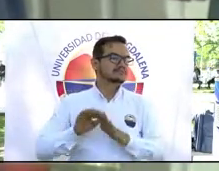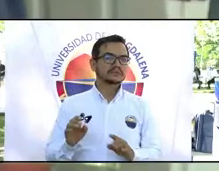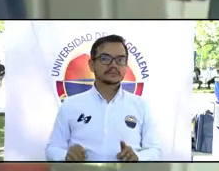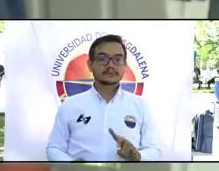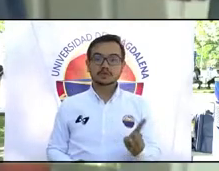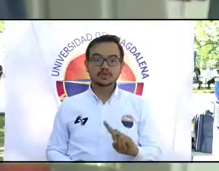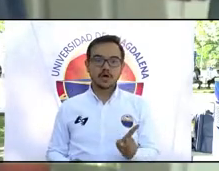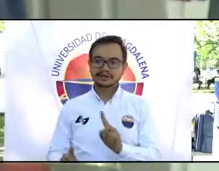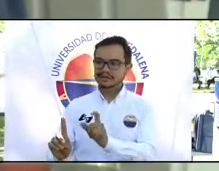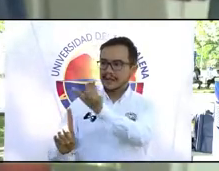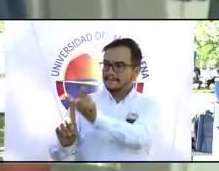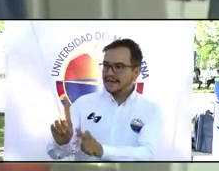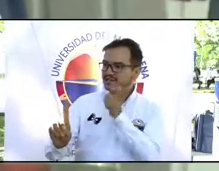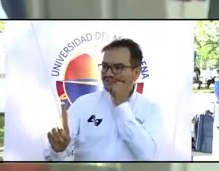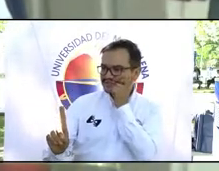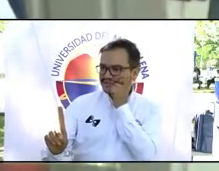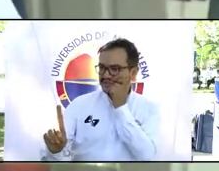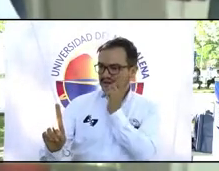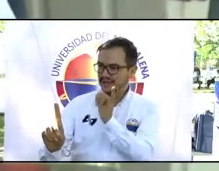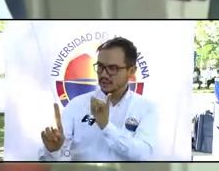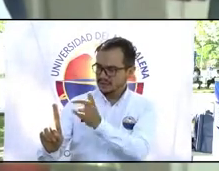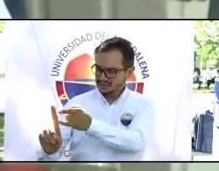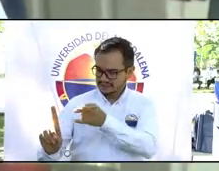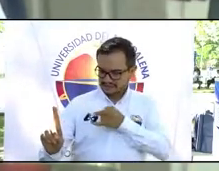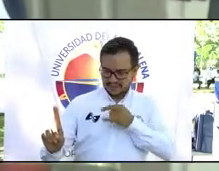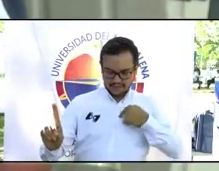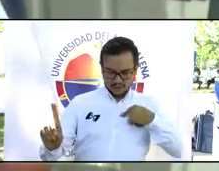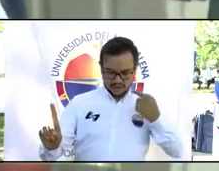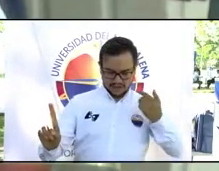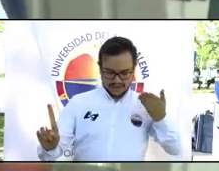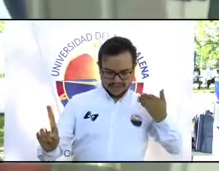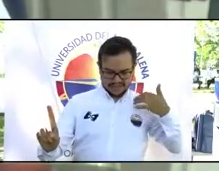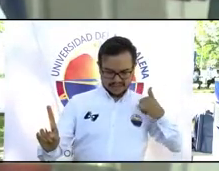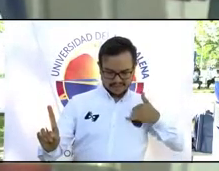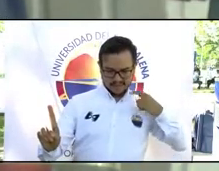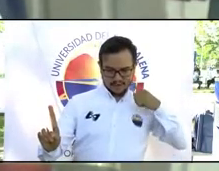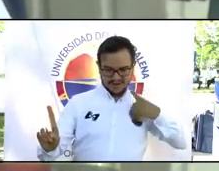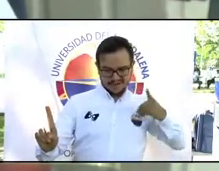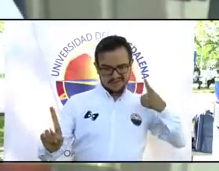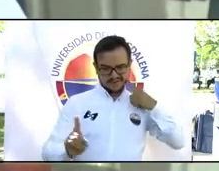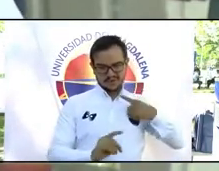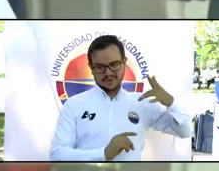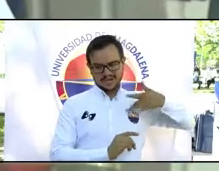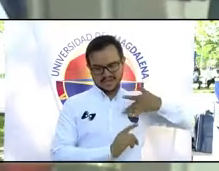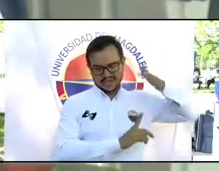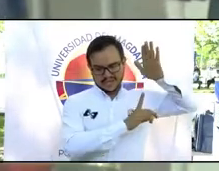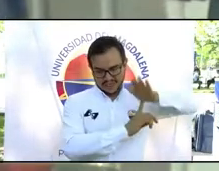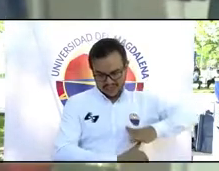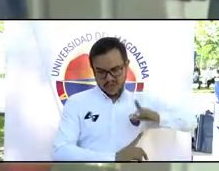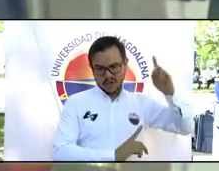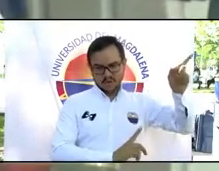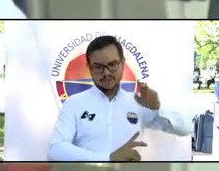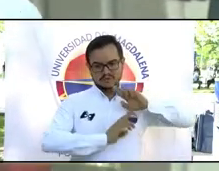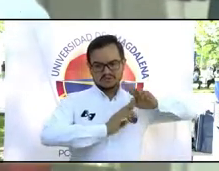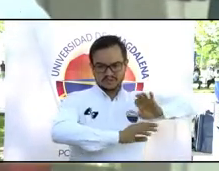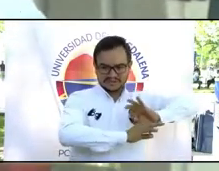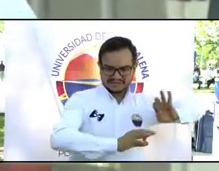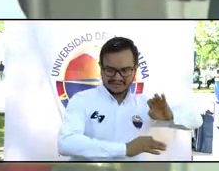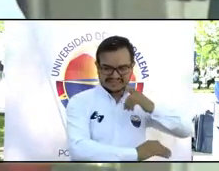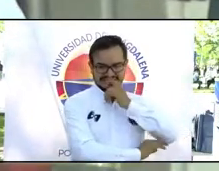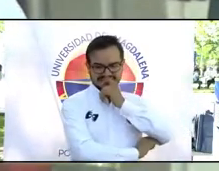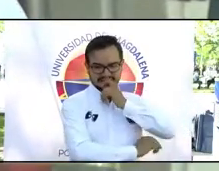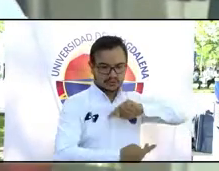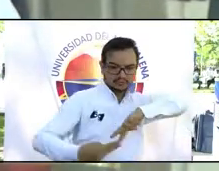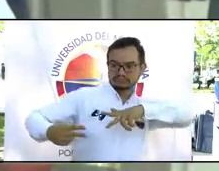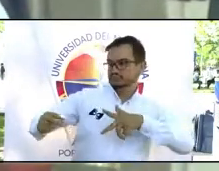han sentido maltratados a veces en la forma en que no se valora todo el esfuerzo que hacen porque no tienen el resultado adecuado, pues no vayan a cometer